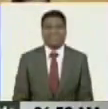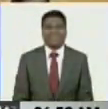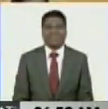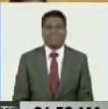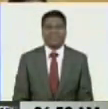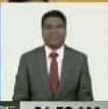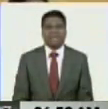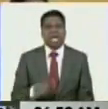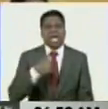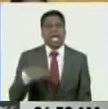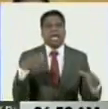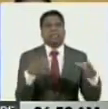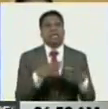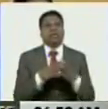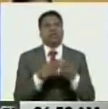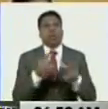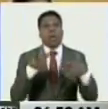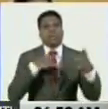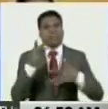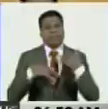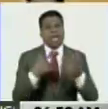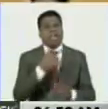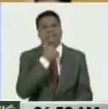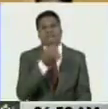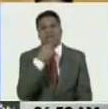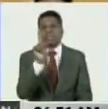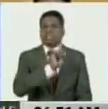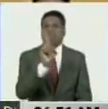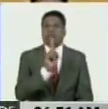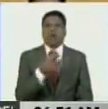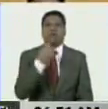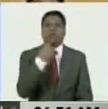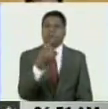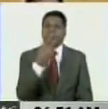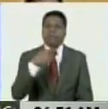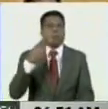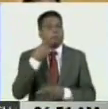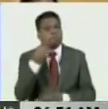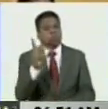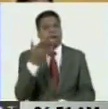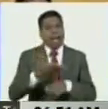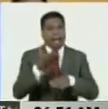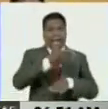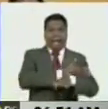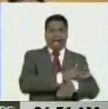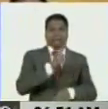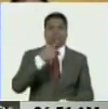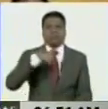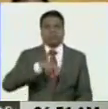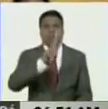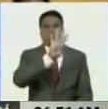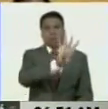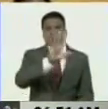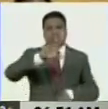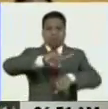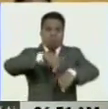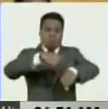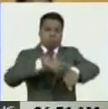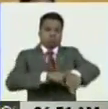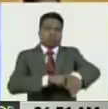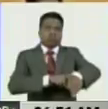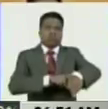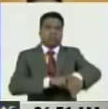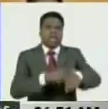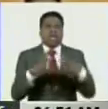La jornada no fue una jornada sencilla. Lo anunciábamos previamente y lo pudimos constatar a lo largo de estas 48 horas. Los